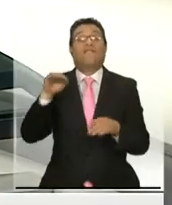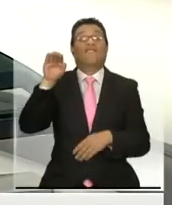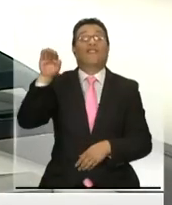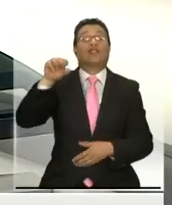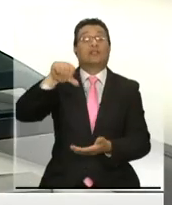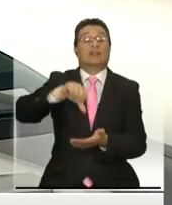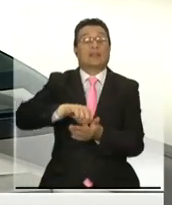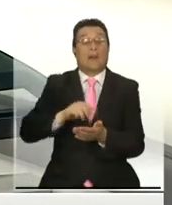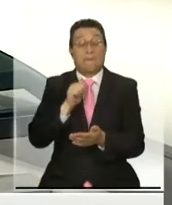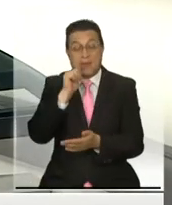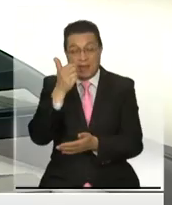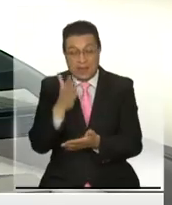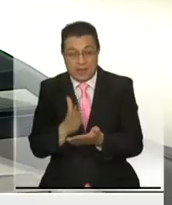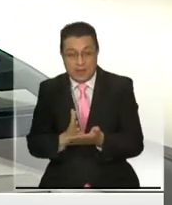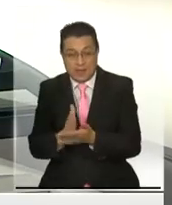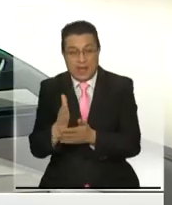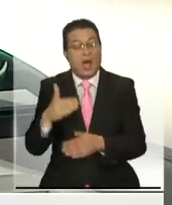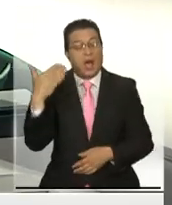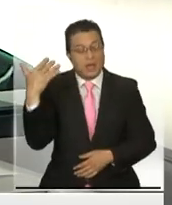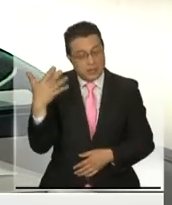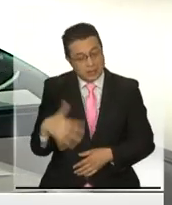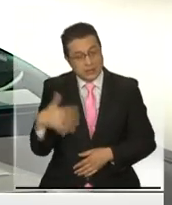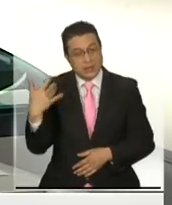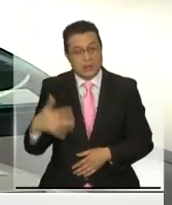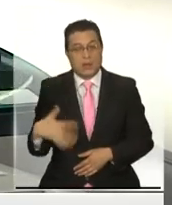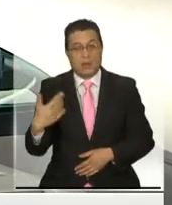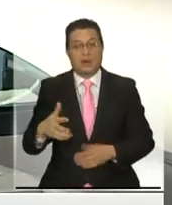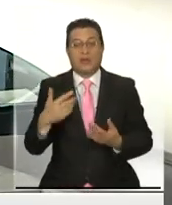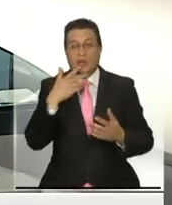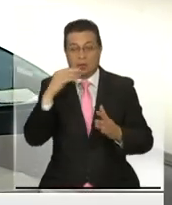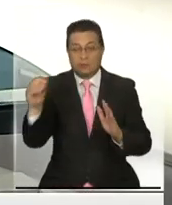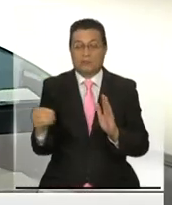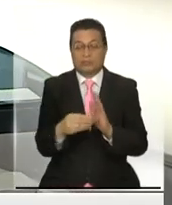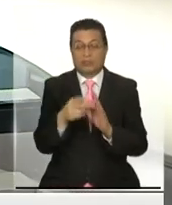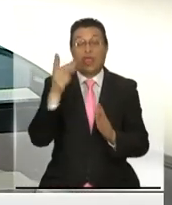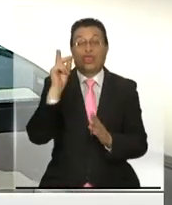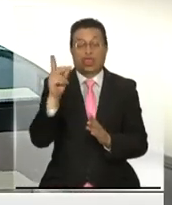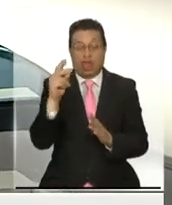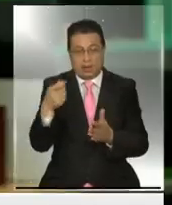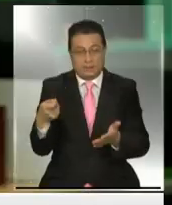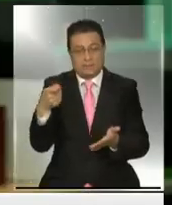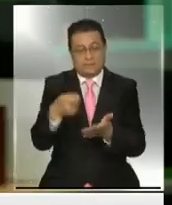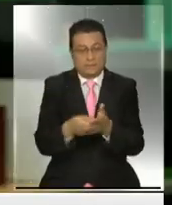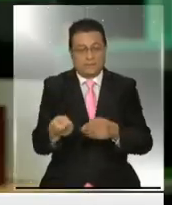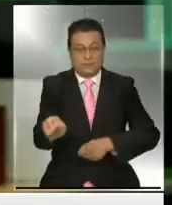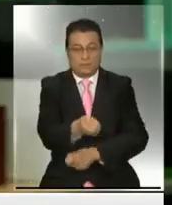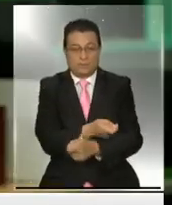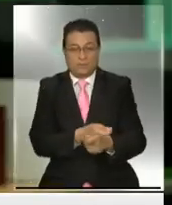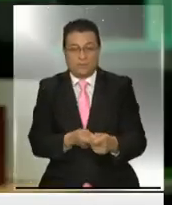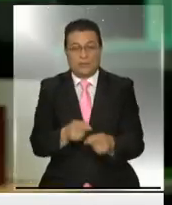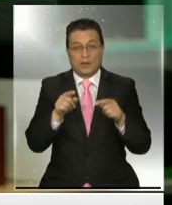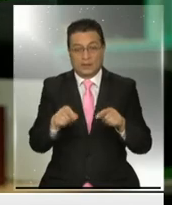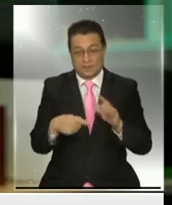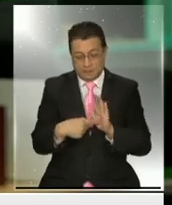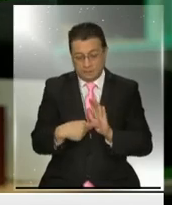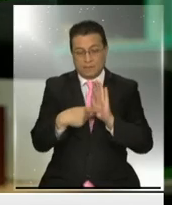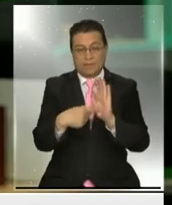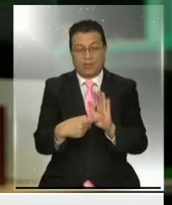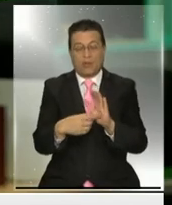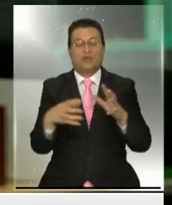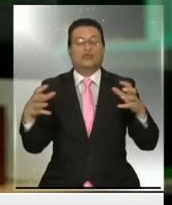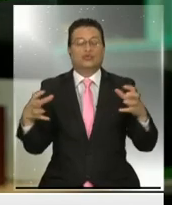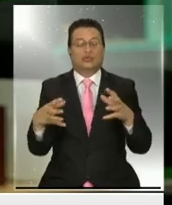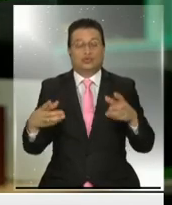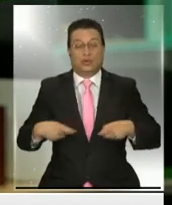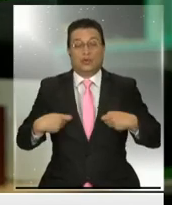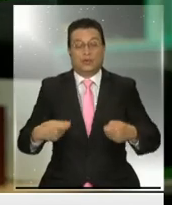que empieza mañana con una importante colocación de dólar en el mercado es un reflejo de una muy fuerte